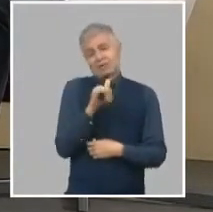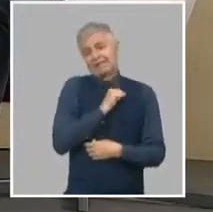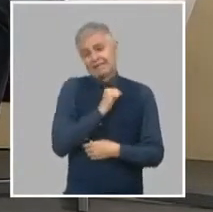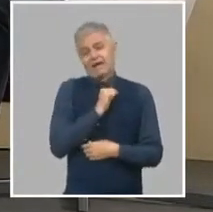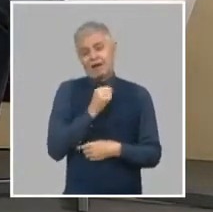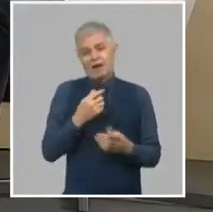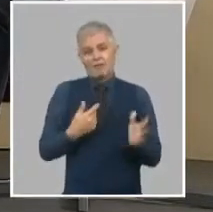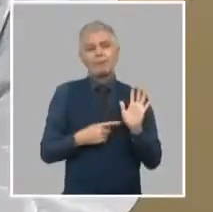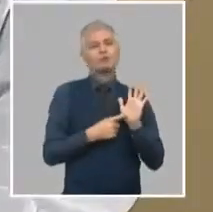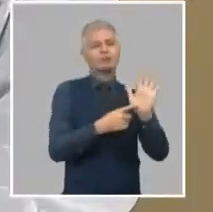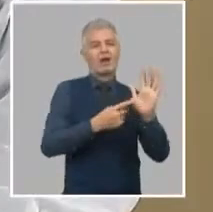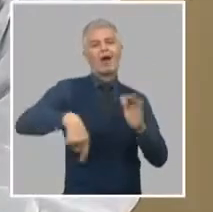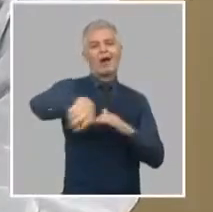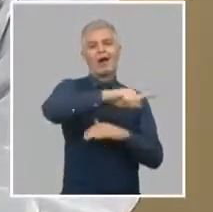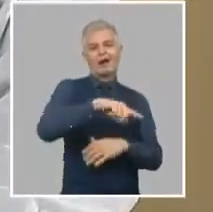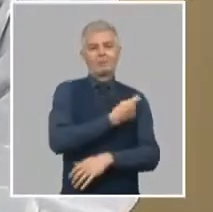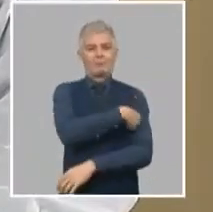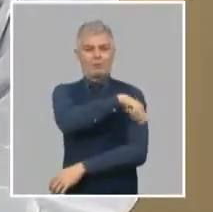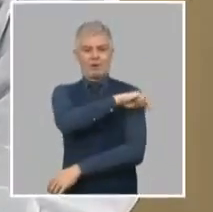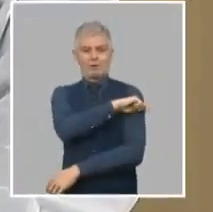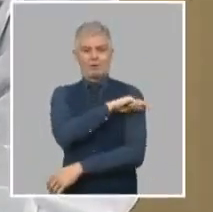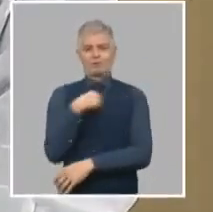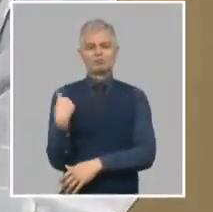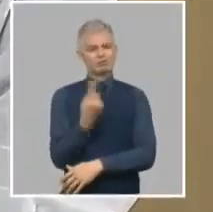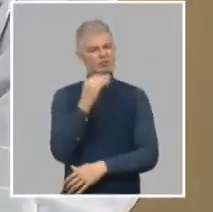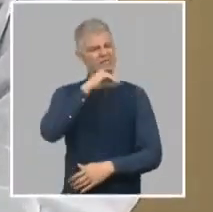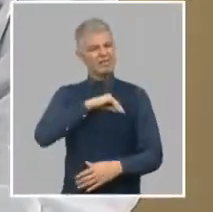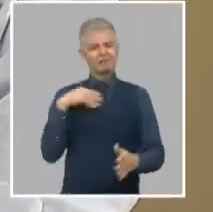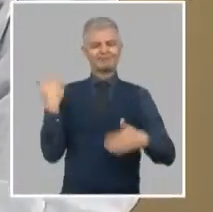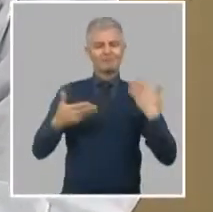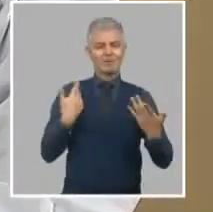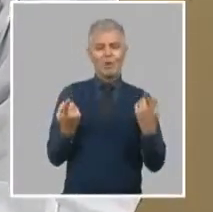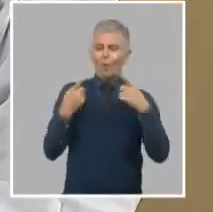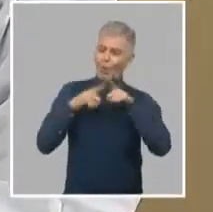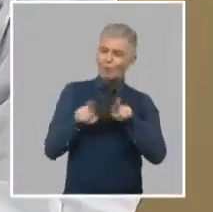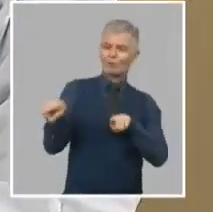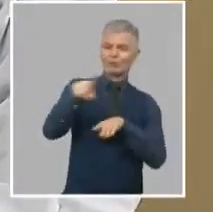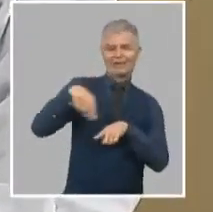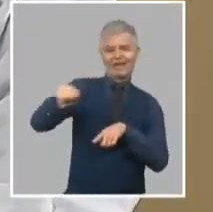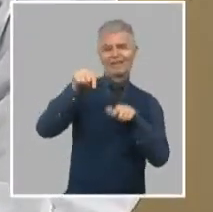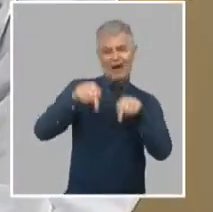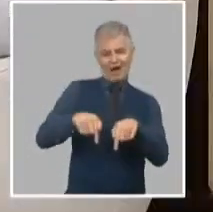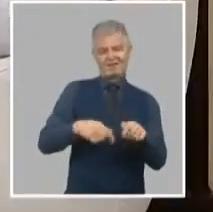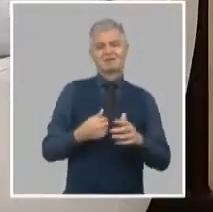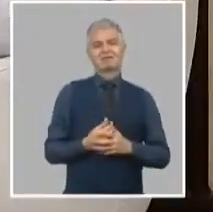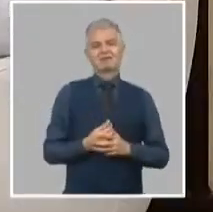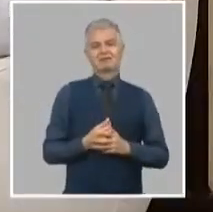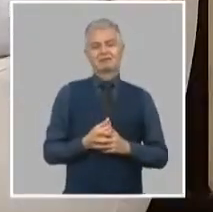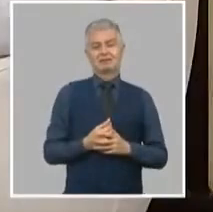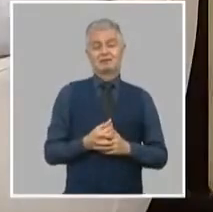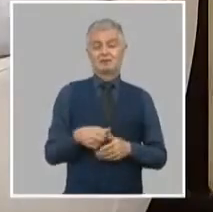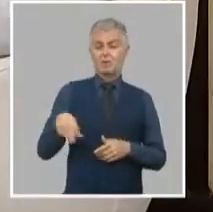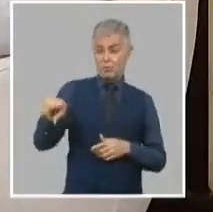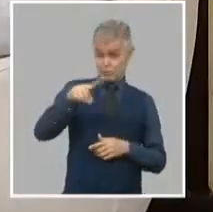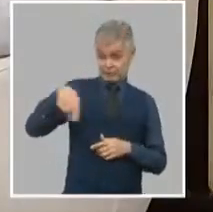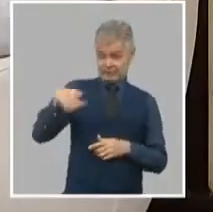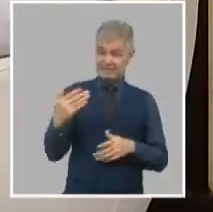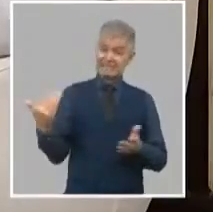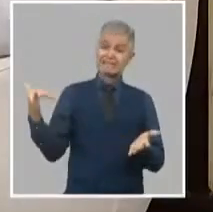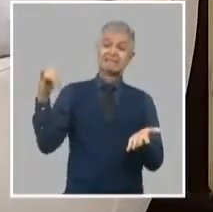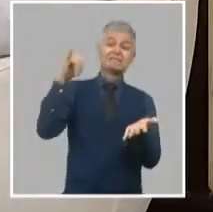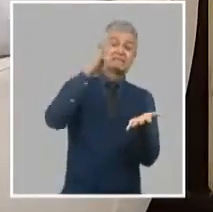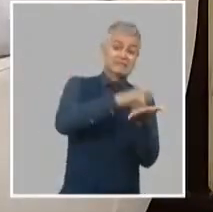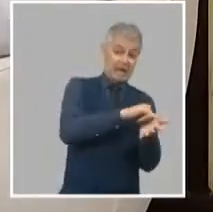estamos orgullosos de estar compartiendo con ustedes estas tareas. Eso fue una magnífica experiencia. Cuando llegaron allí, como ha ocurrido en otros